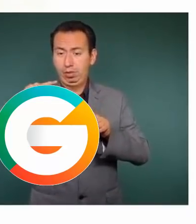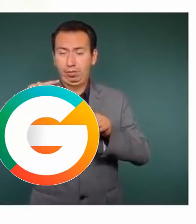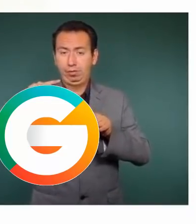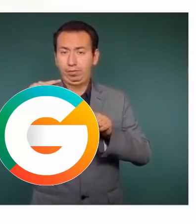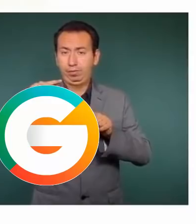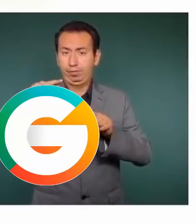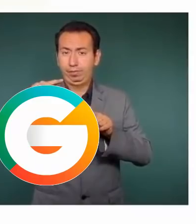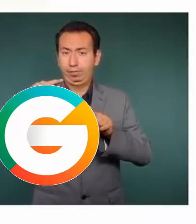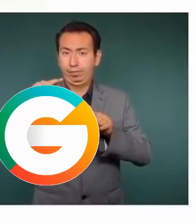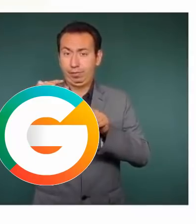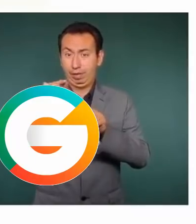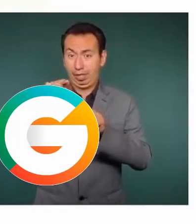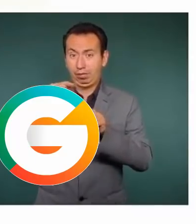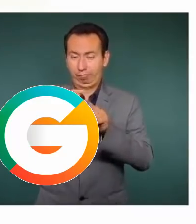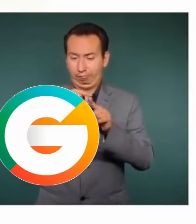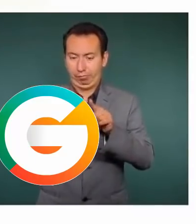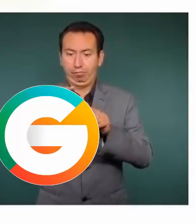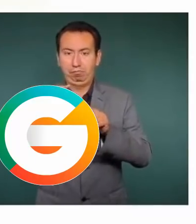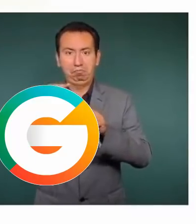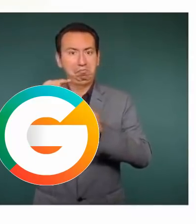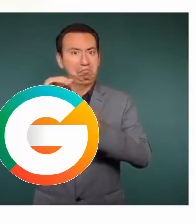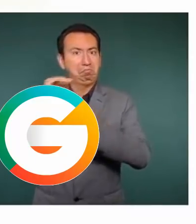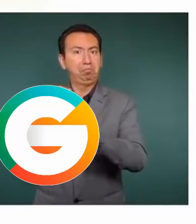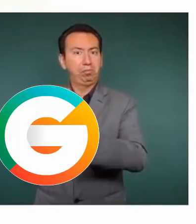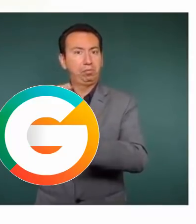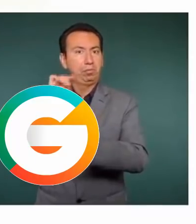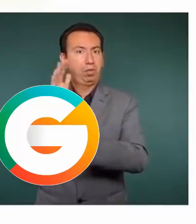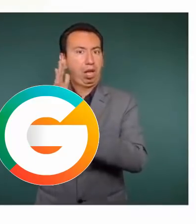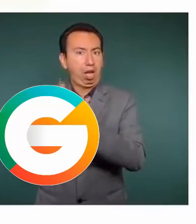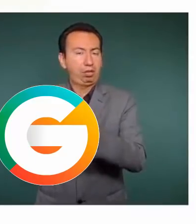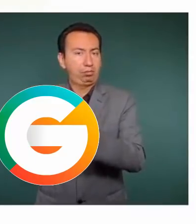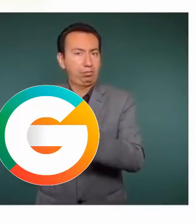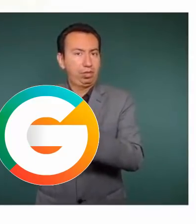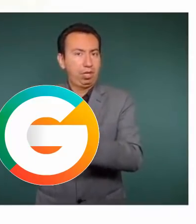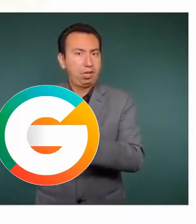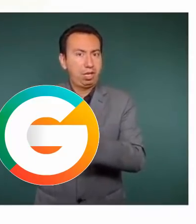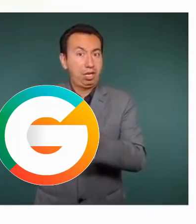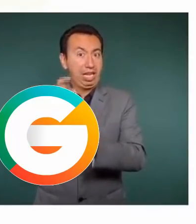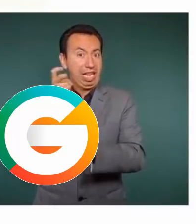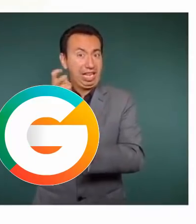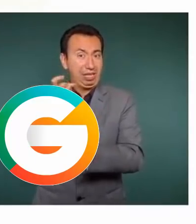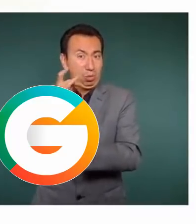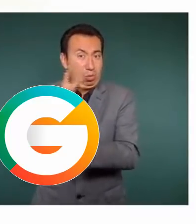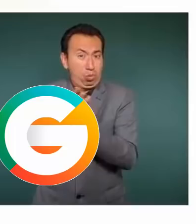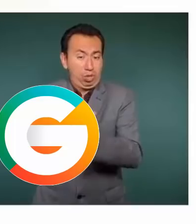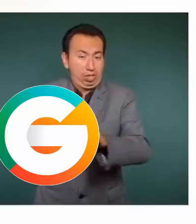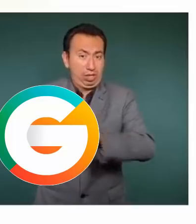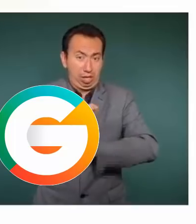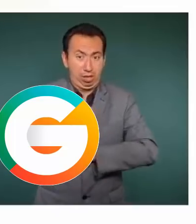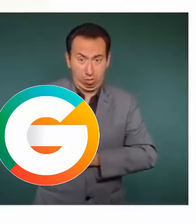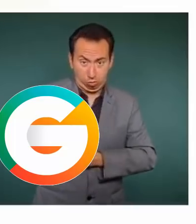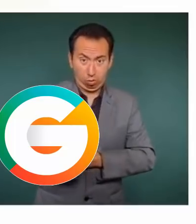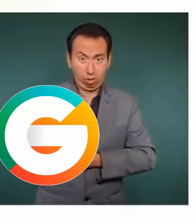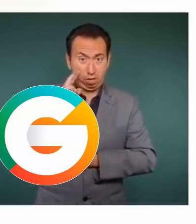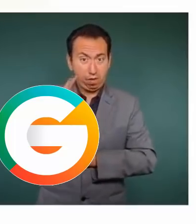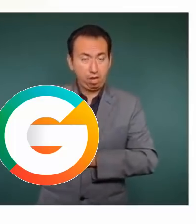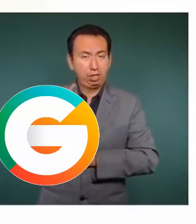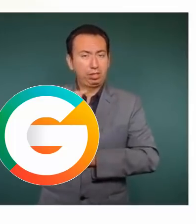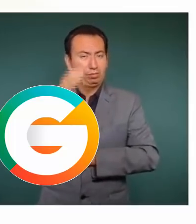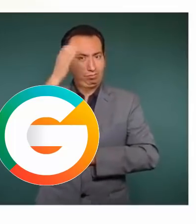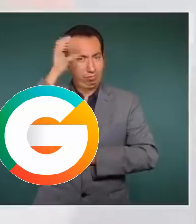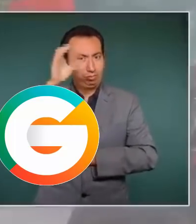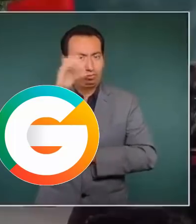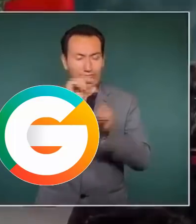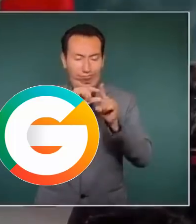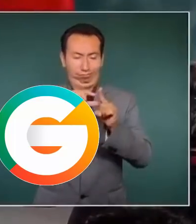una estabilización, pero como ya lo cité, es el único delito que tiene el Estado con un registro hacia la